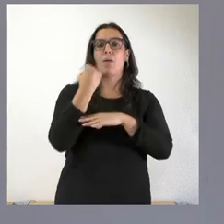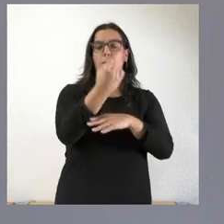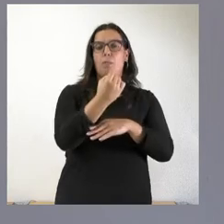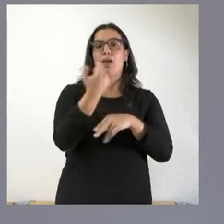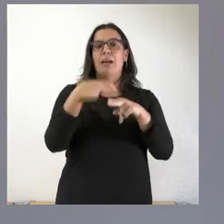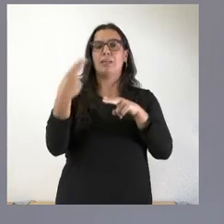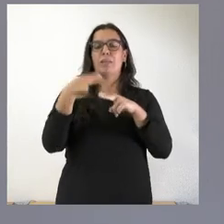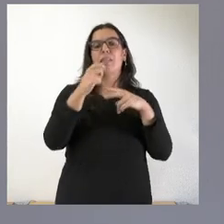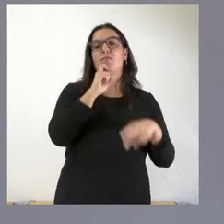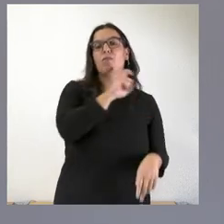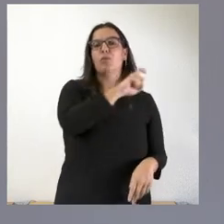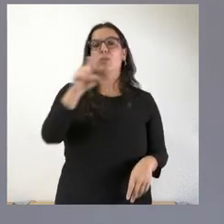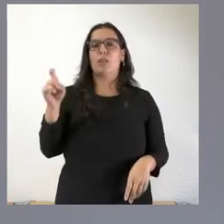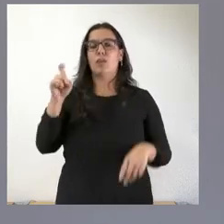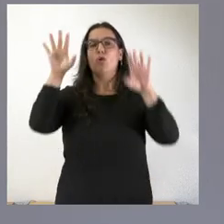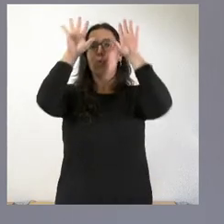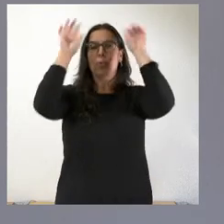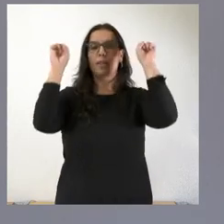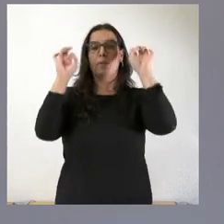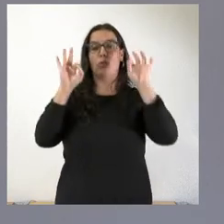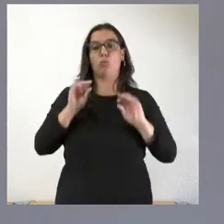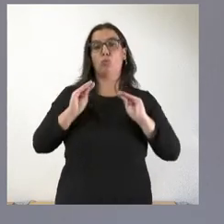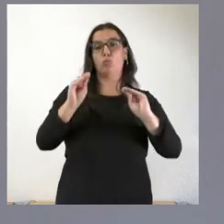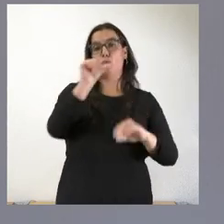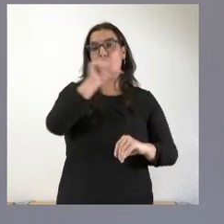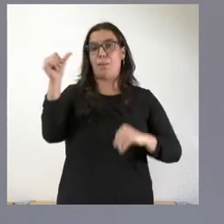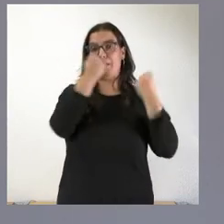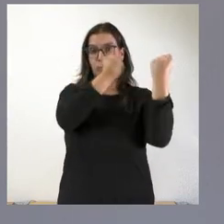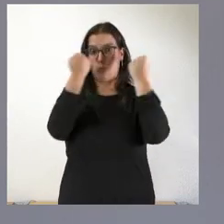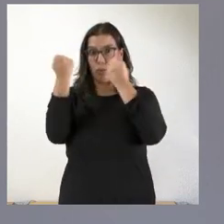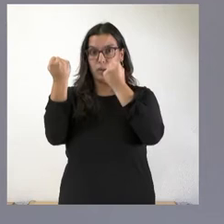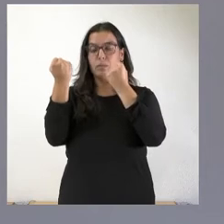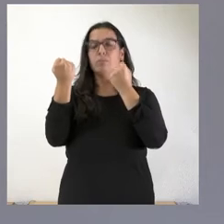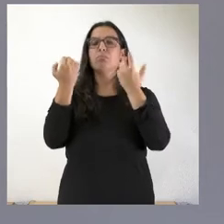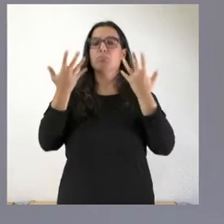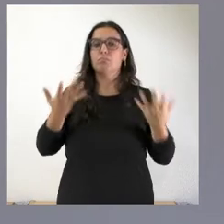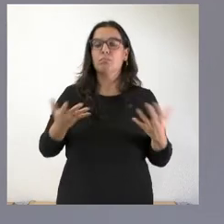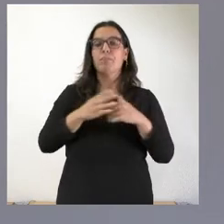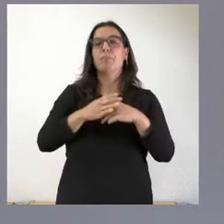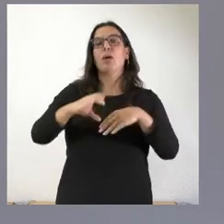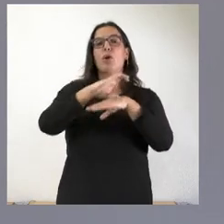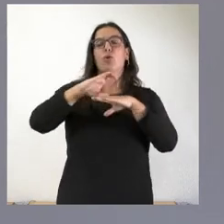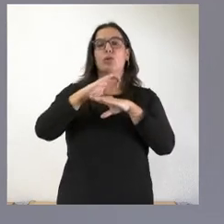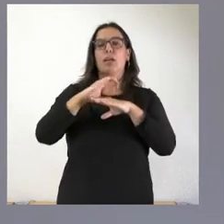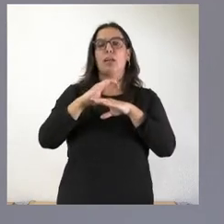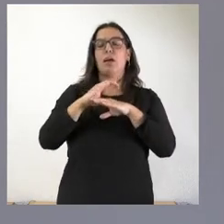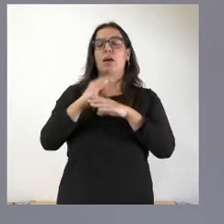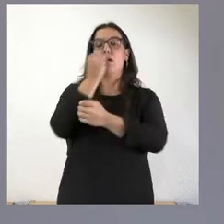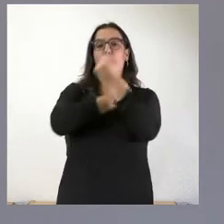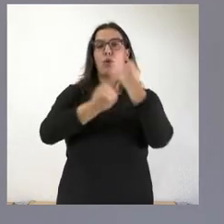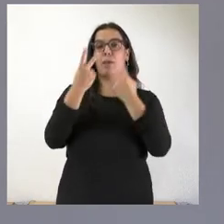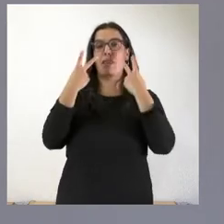de la Fundación de la Guardia Civil durante su semana institucional. Por lo que respecta a la Consejería de Economía y